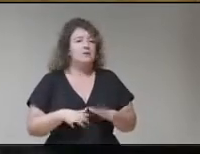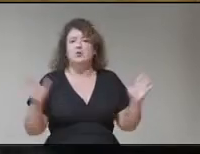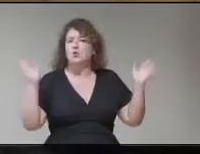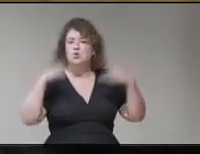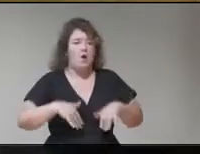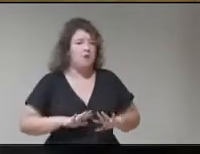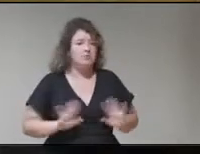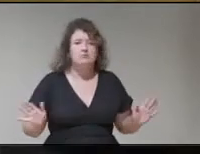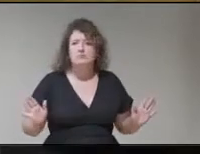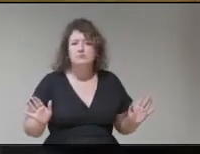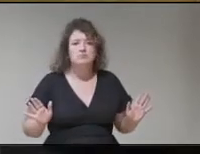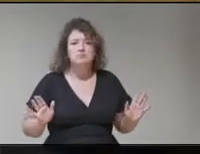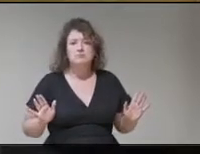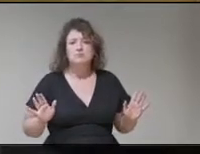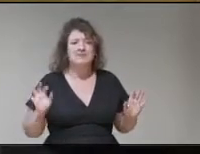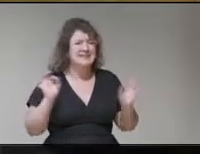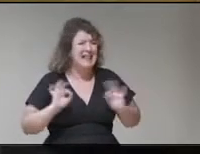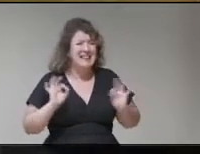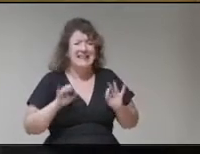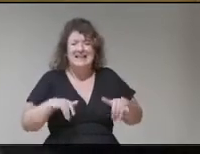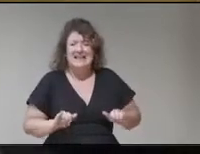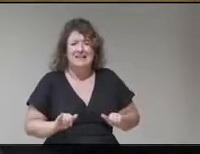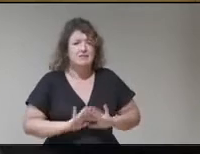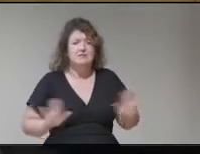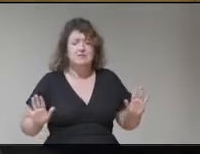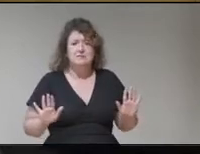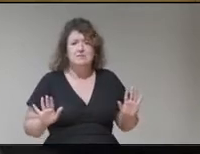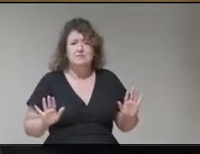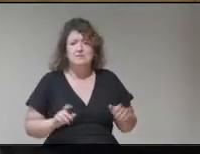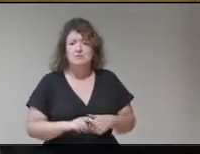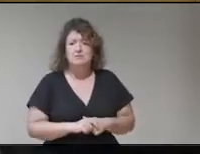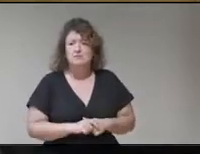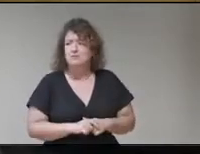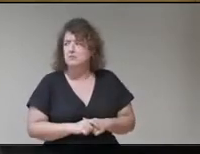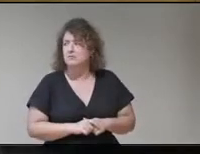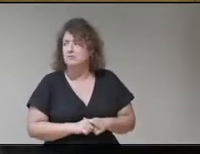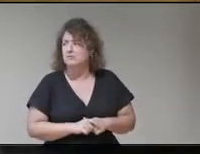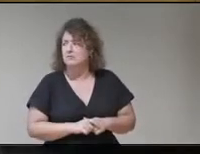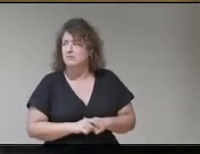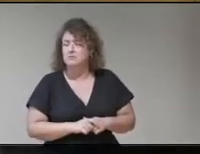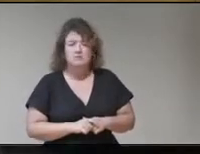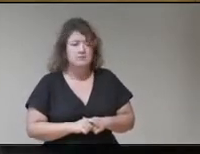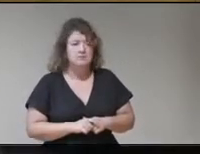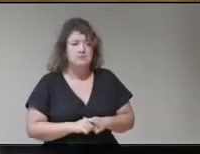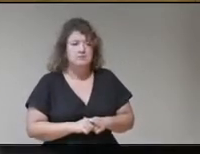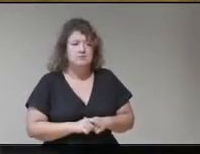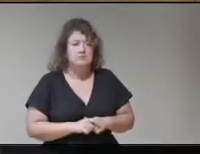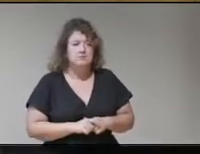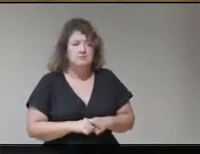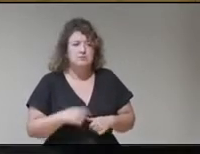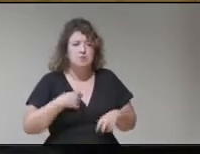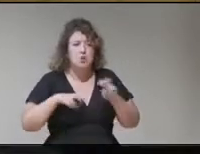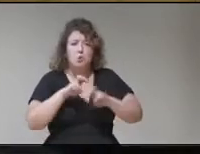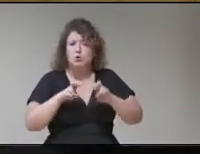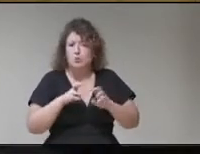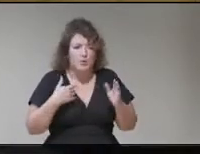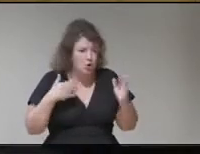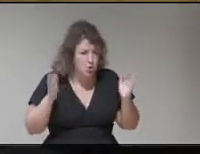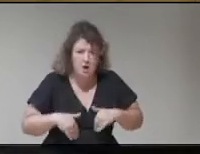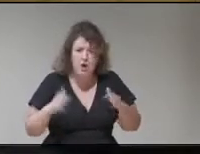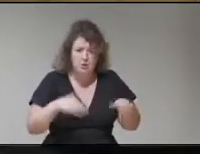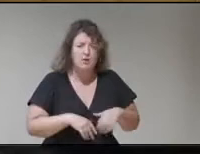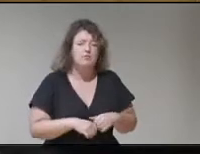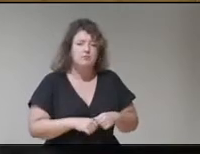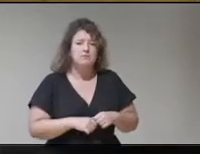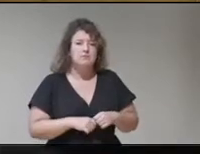bacteriófago, ninguno. Vamos, y los busqué, de verdad os lo digo. Pero, ¿qué ocurre? Pues